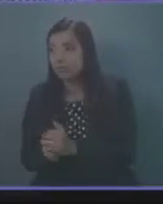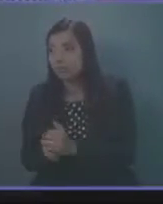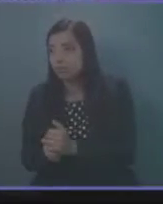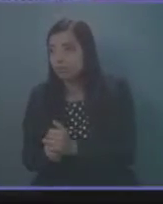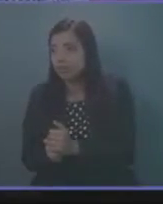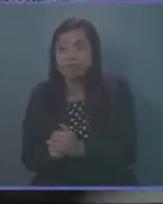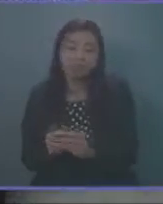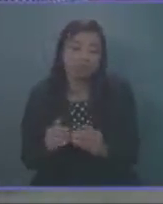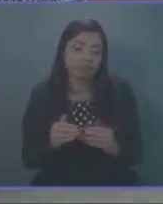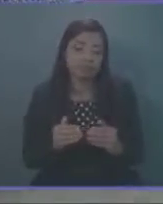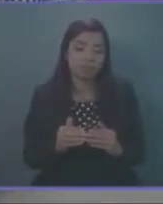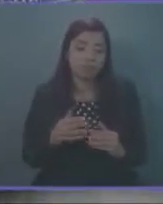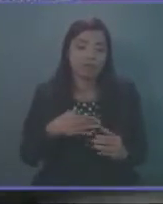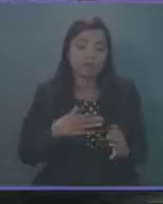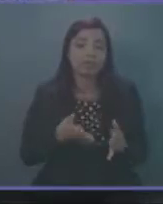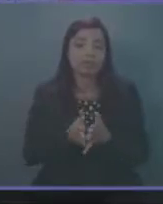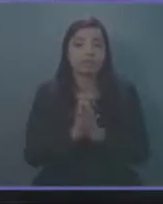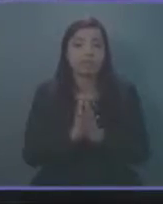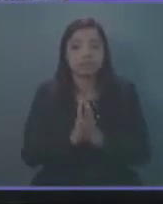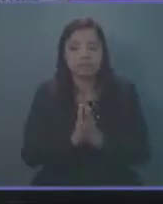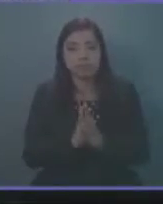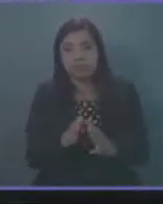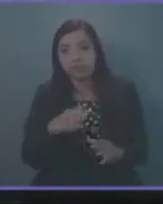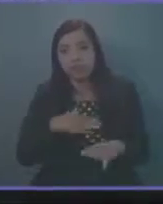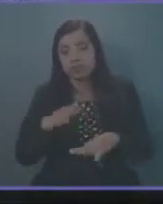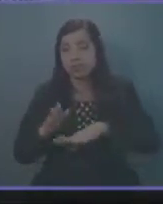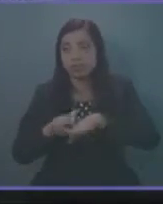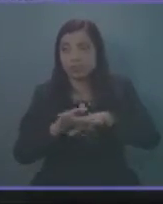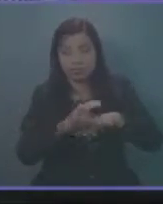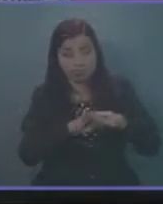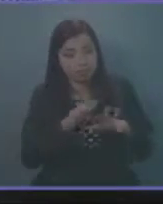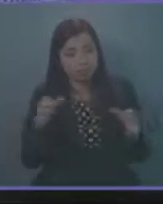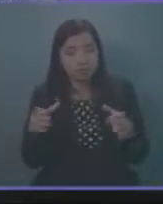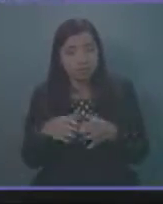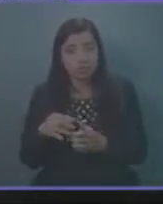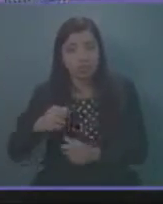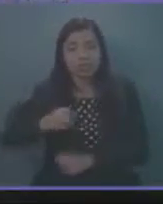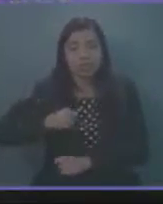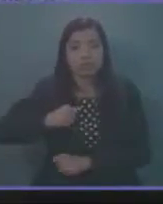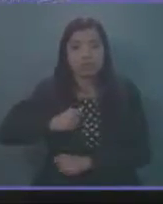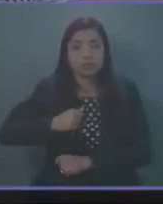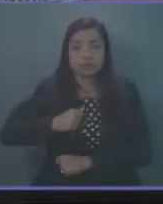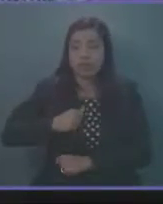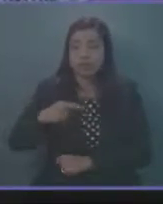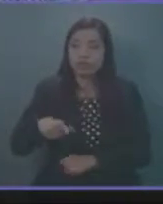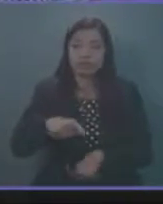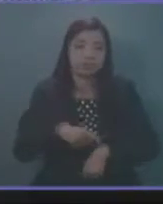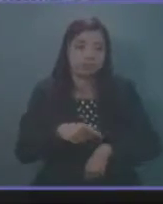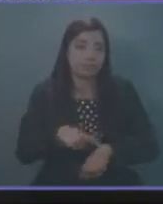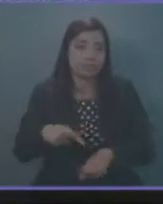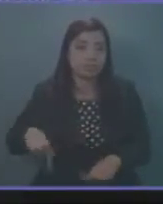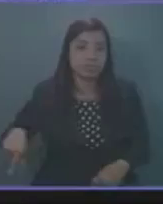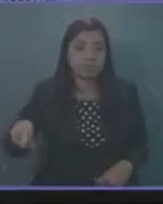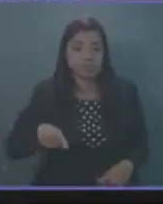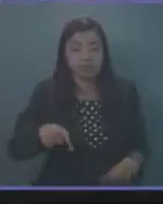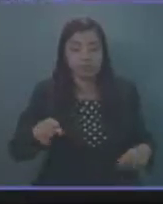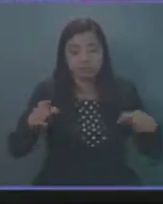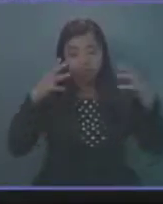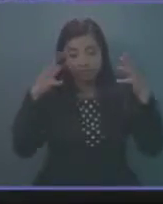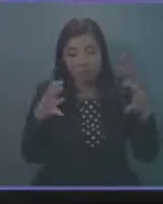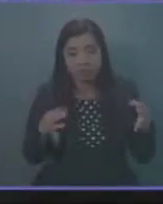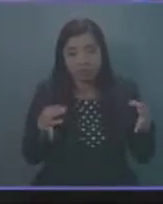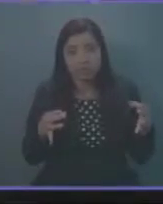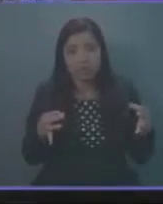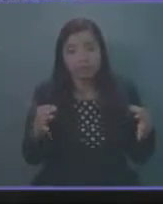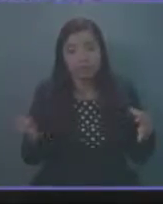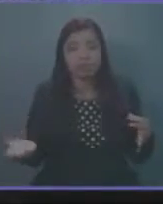es posible también solicitarle, se convoque a la Comisión de Defensa al momento que usted estime conveniente